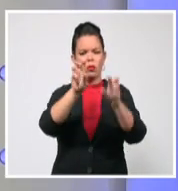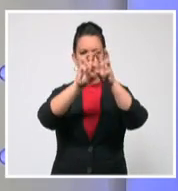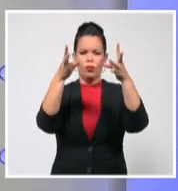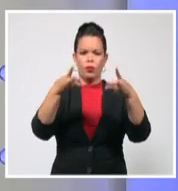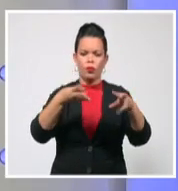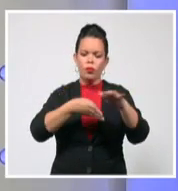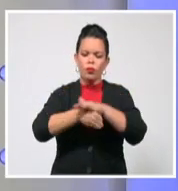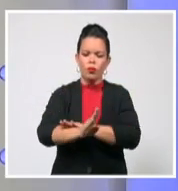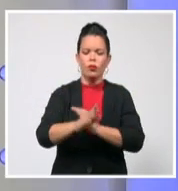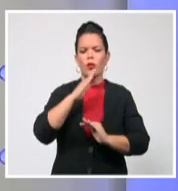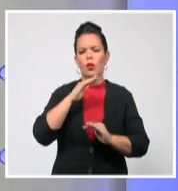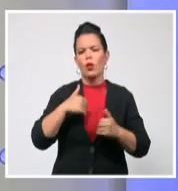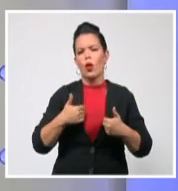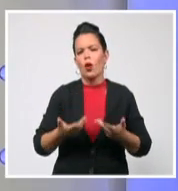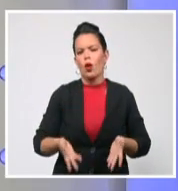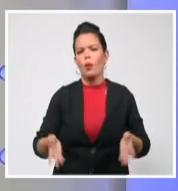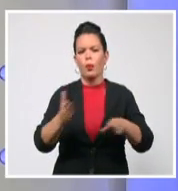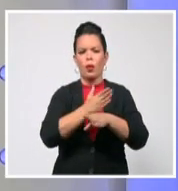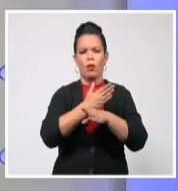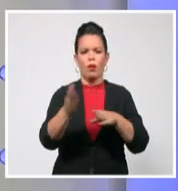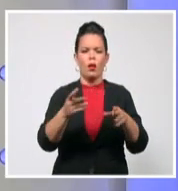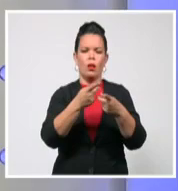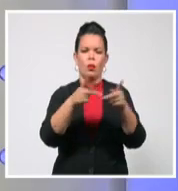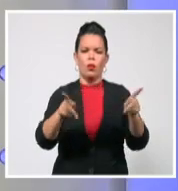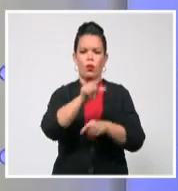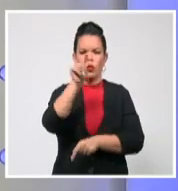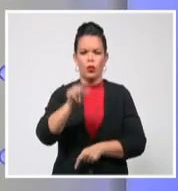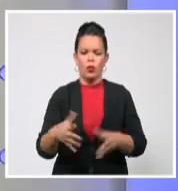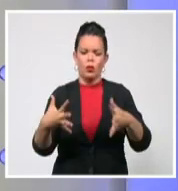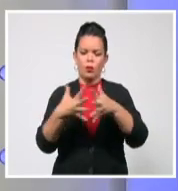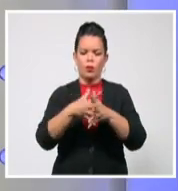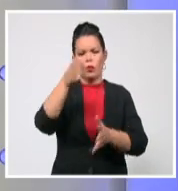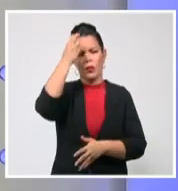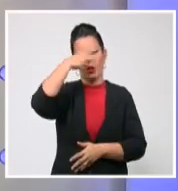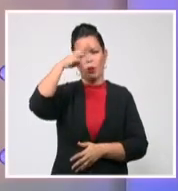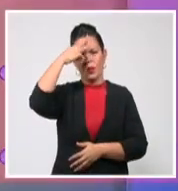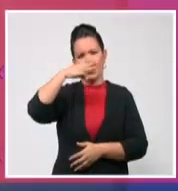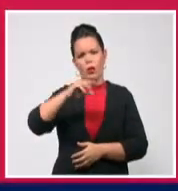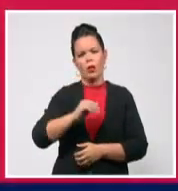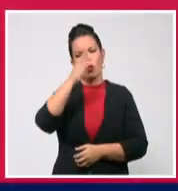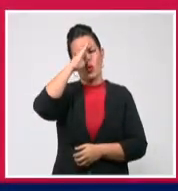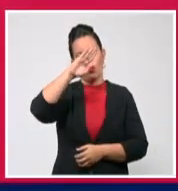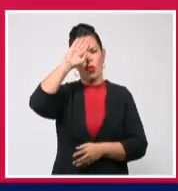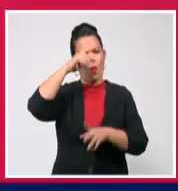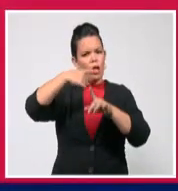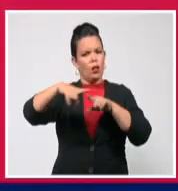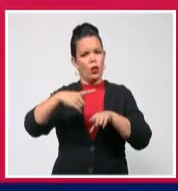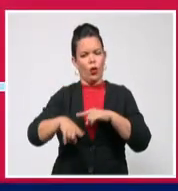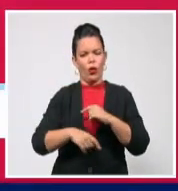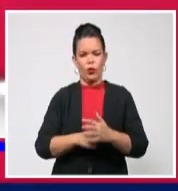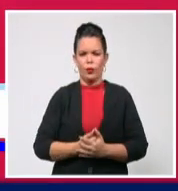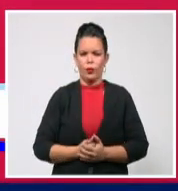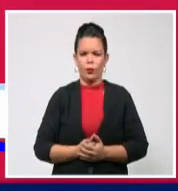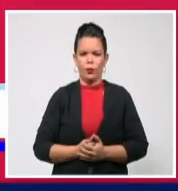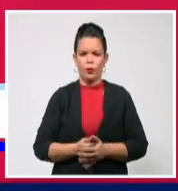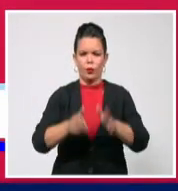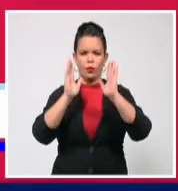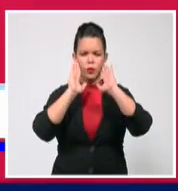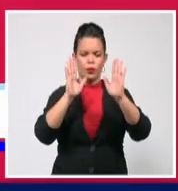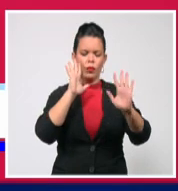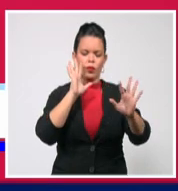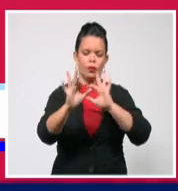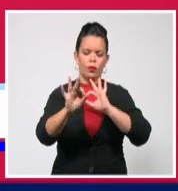en temas de patrimonio de México, Cuba y otras naciones del Caribe. Dedicada a la conservación del patrimonio funerario